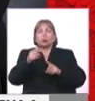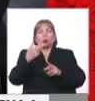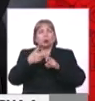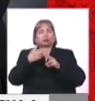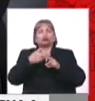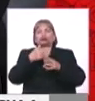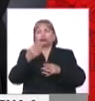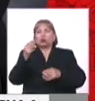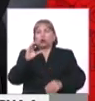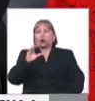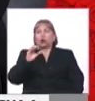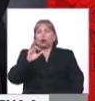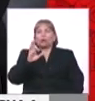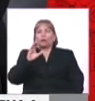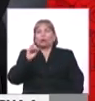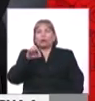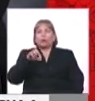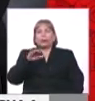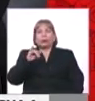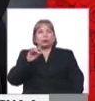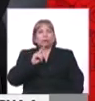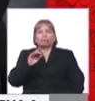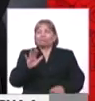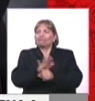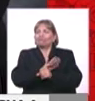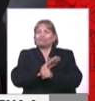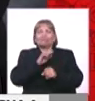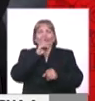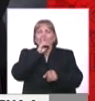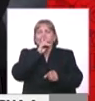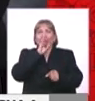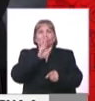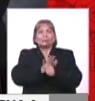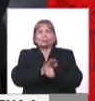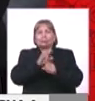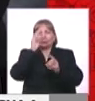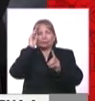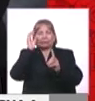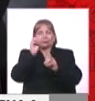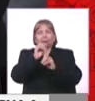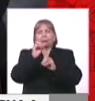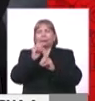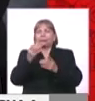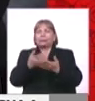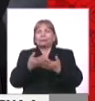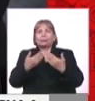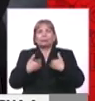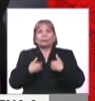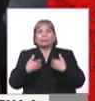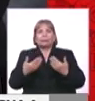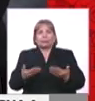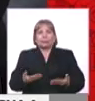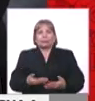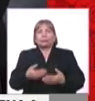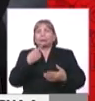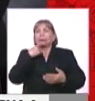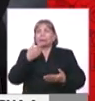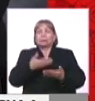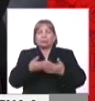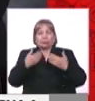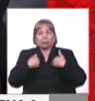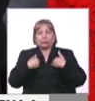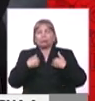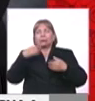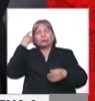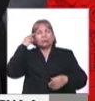enorme. COFOPRI no logra realmente cumplir con los objetivos que tiene, que dice tener,